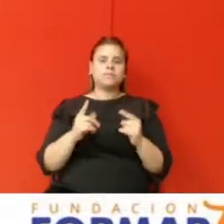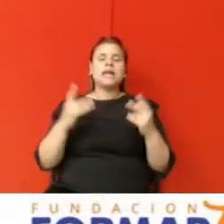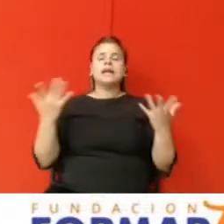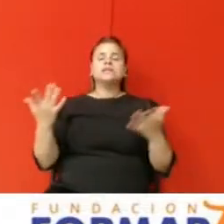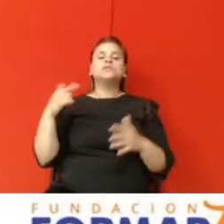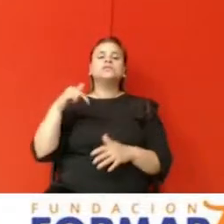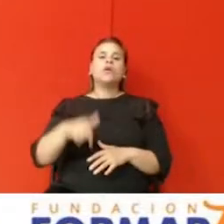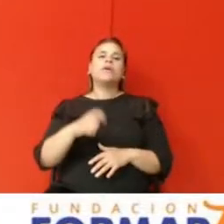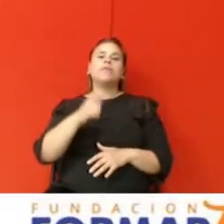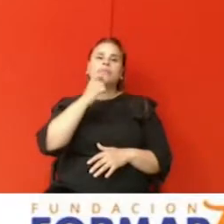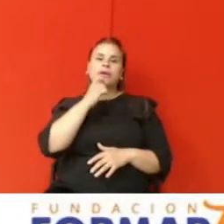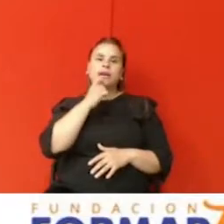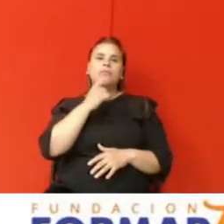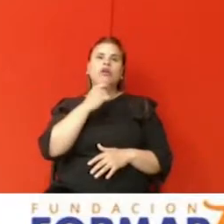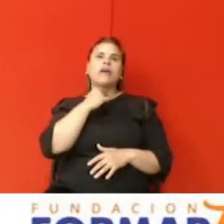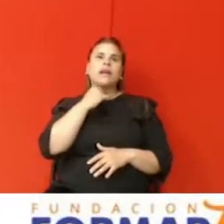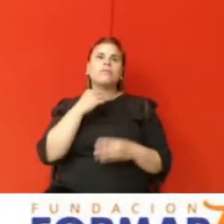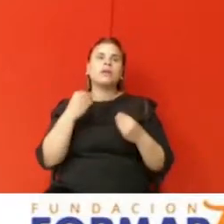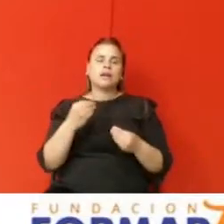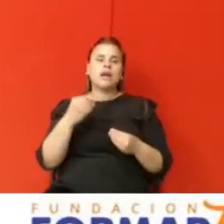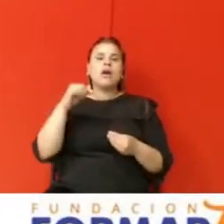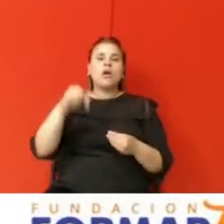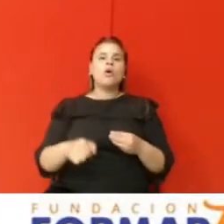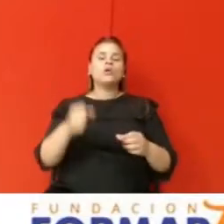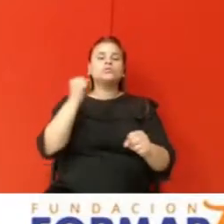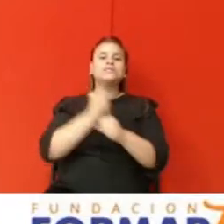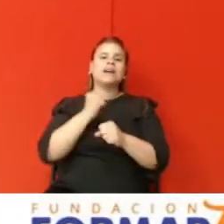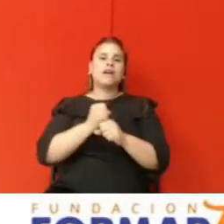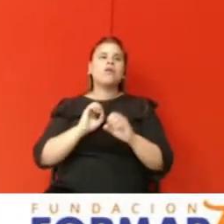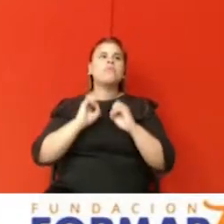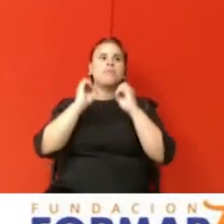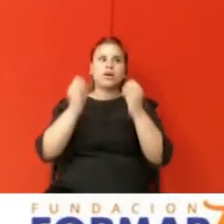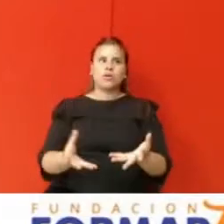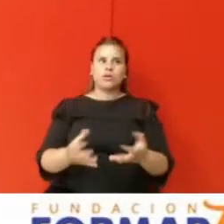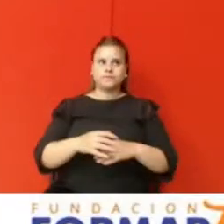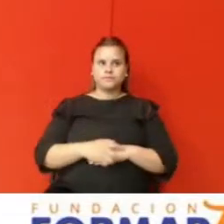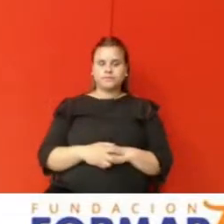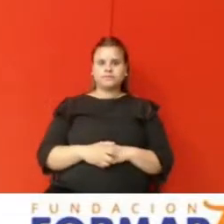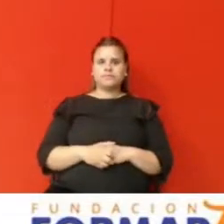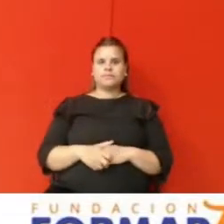del trabajo para poder bajarlo hacia el resto del equipo. Y esta